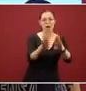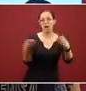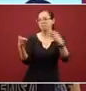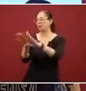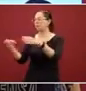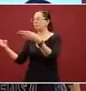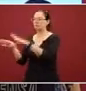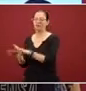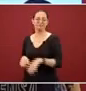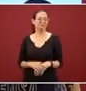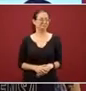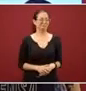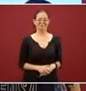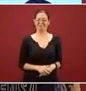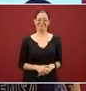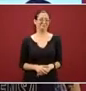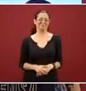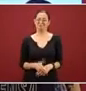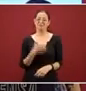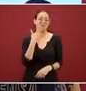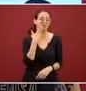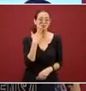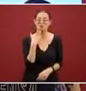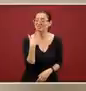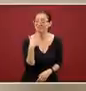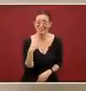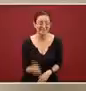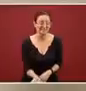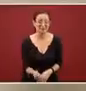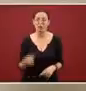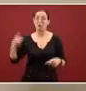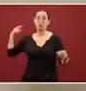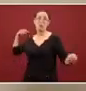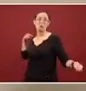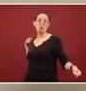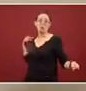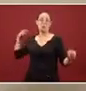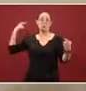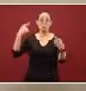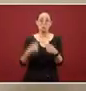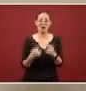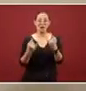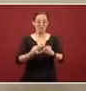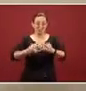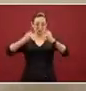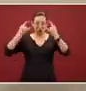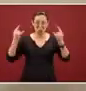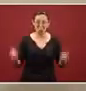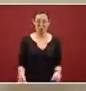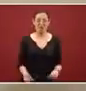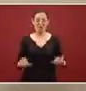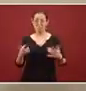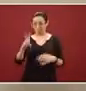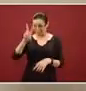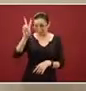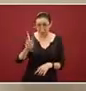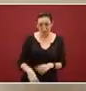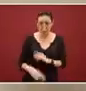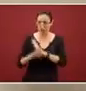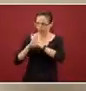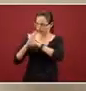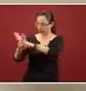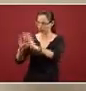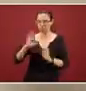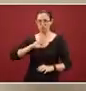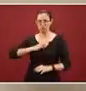en la historia de las epidemias una demostración de que sirva para eliminar por completo la posibilidad de que